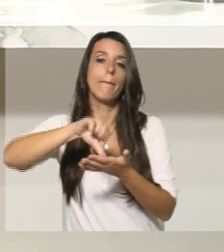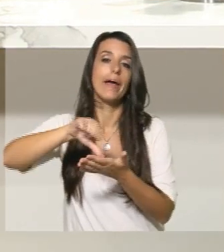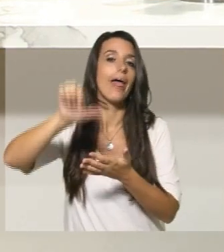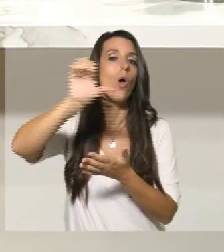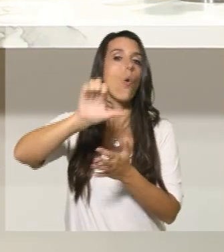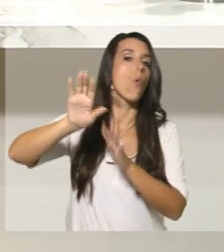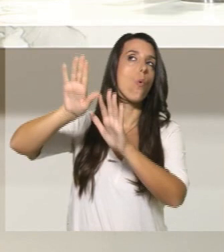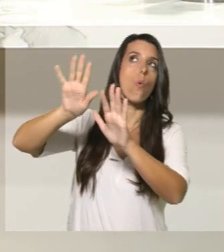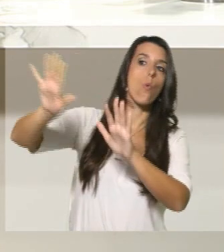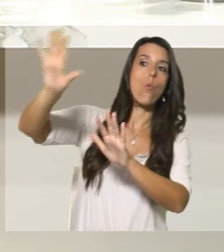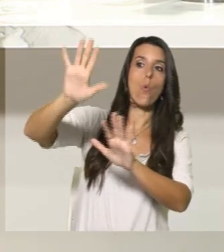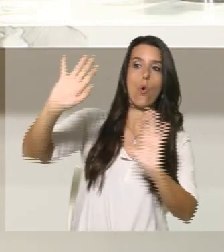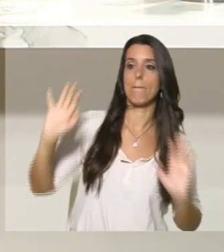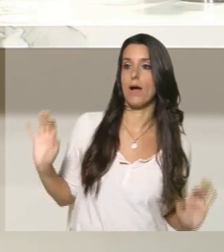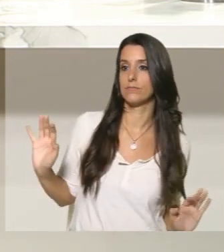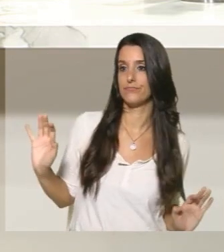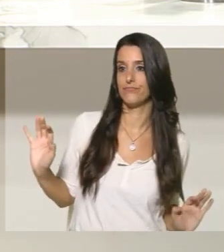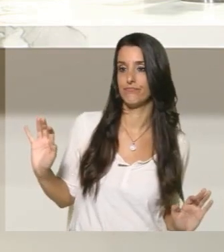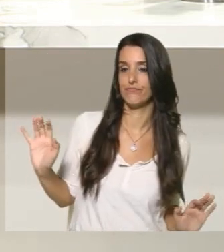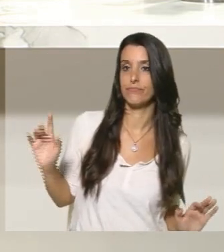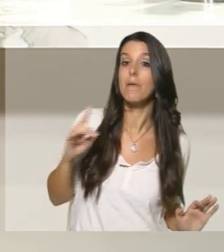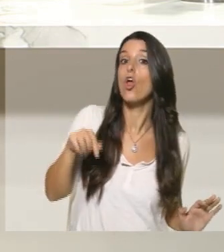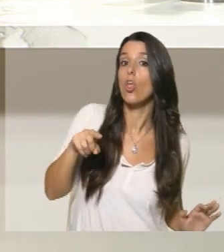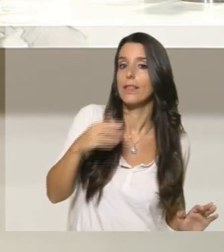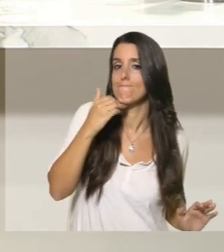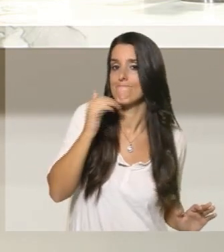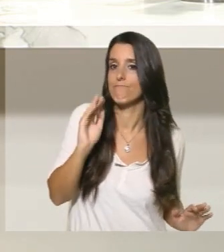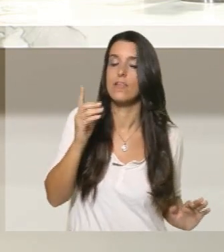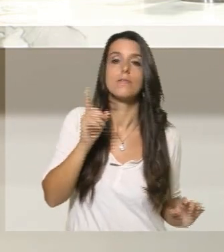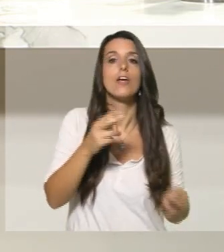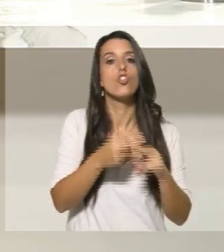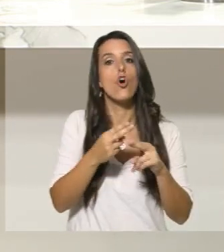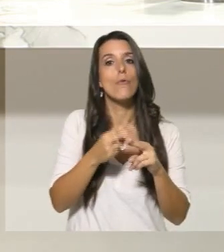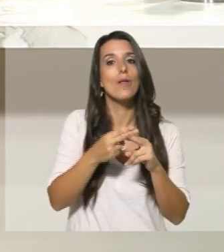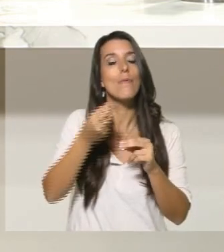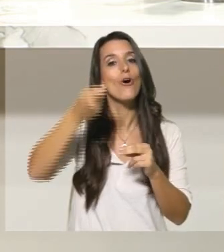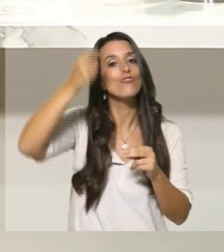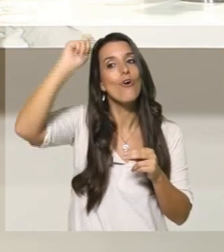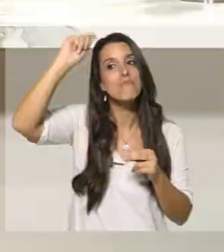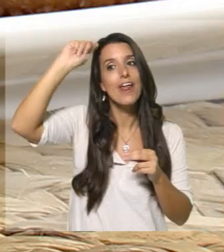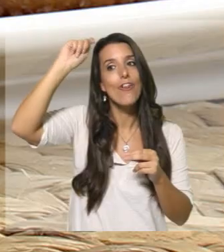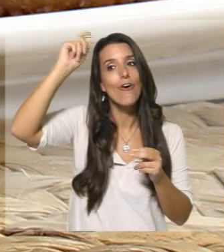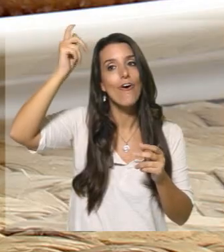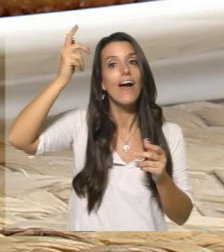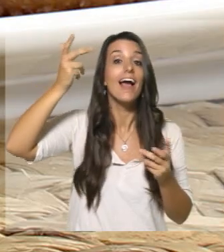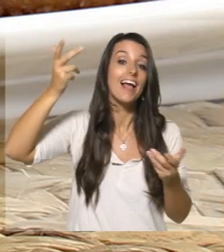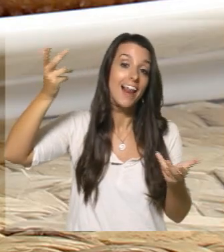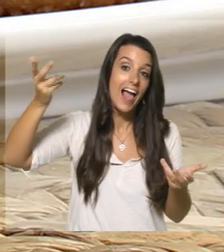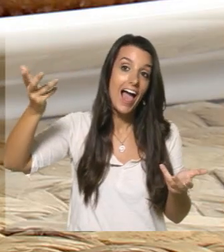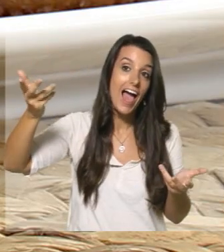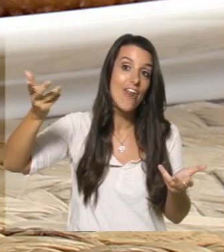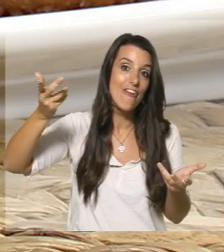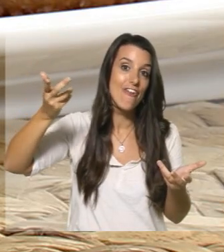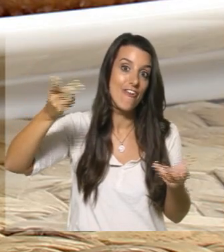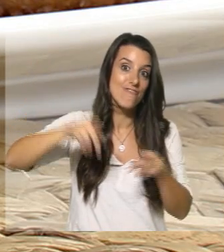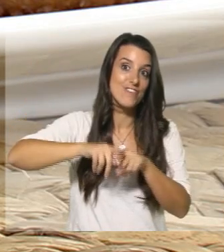Hoy sí estamos, sí, europeo seguro. Europeo hoy estamos hablando seguro. De eso y hablamos del nombre por el sombrerito también. Es igual. Claro. Bueno, se